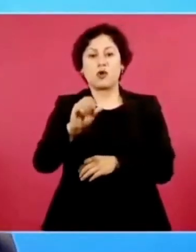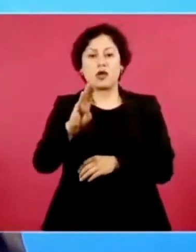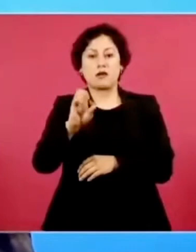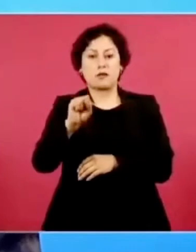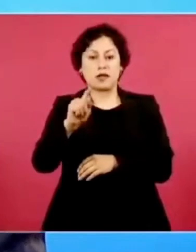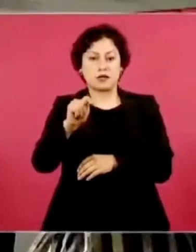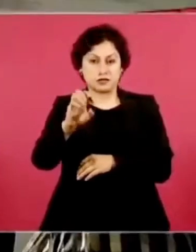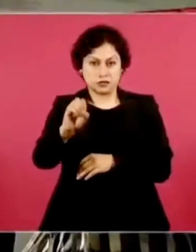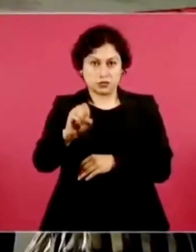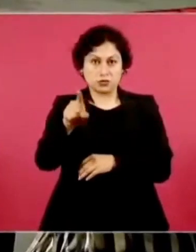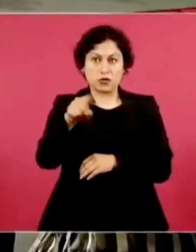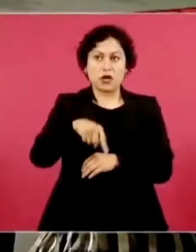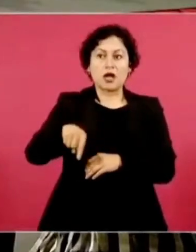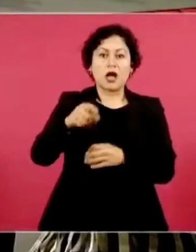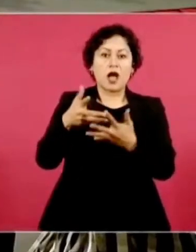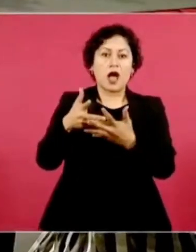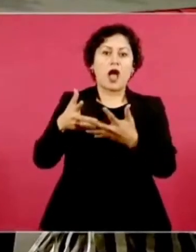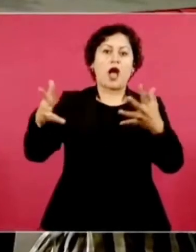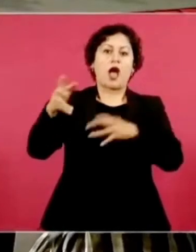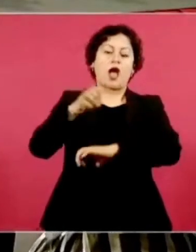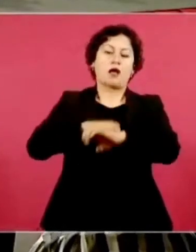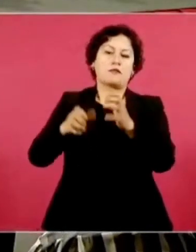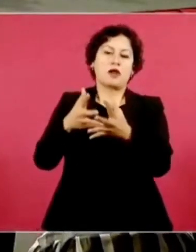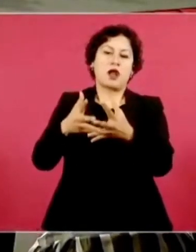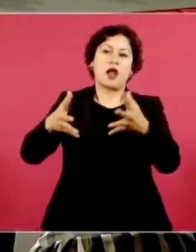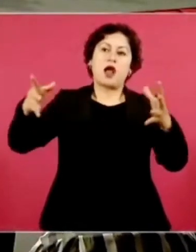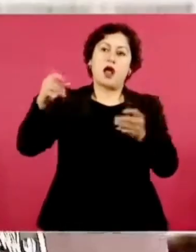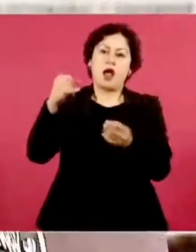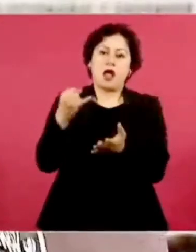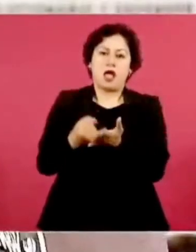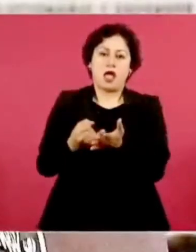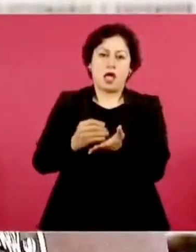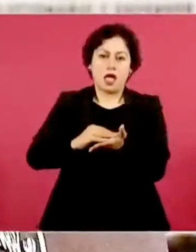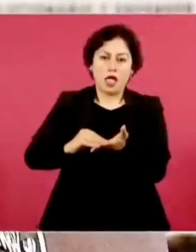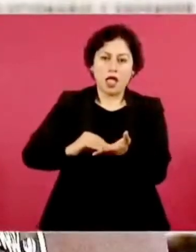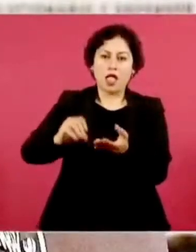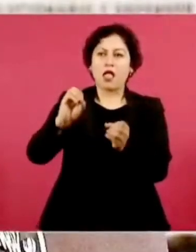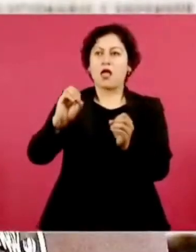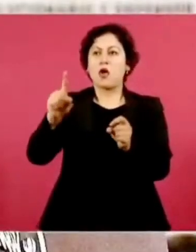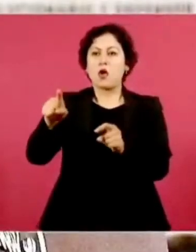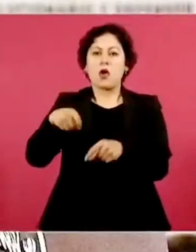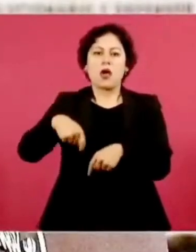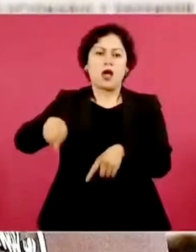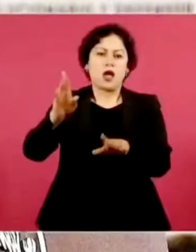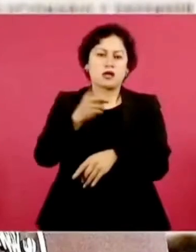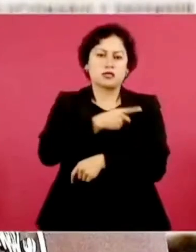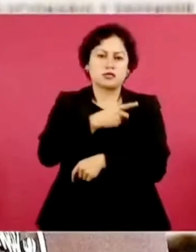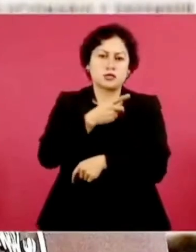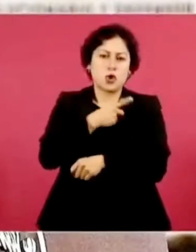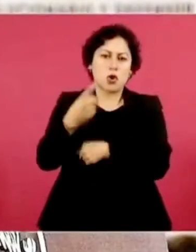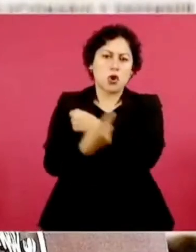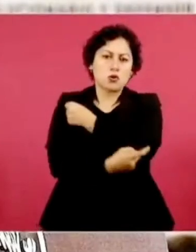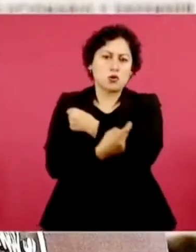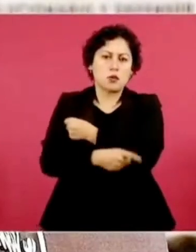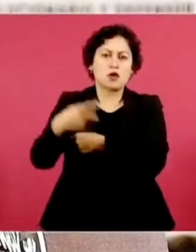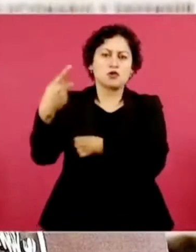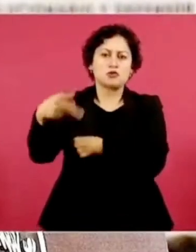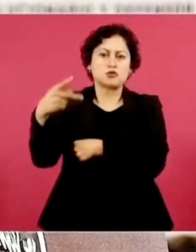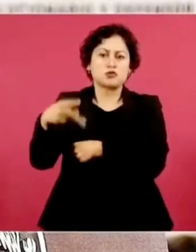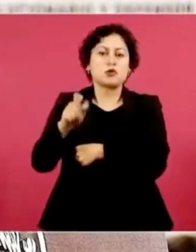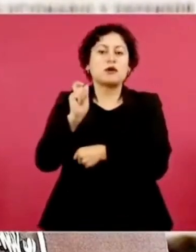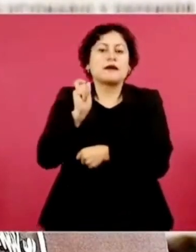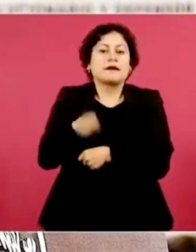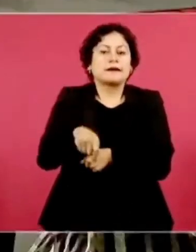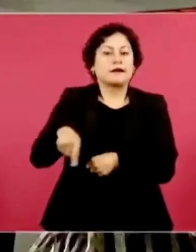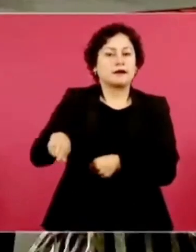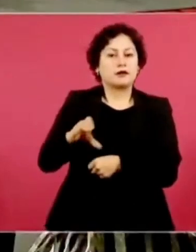fuera del mercado como monopolios con despacho automático y que impiden a la Comisión Federal de